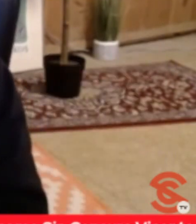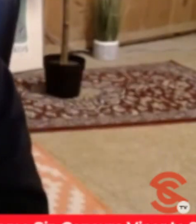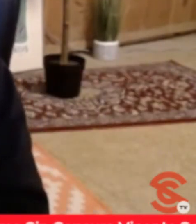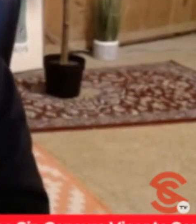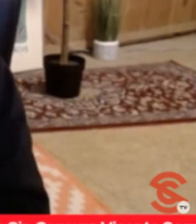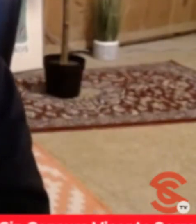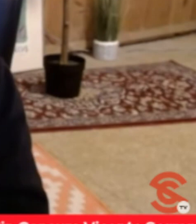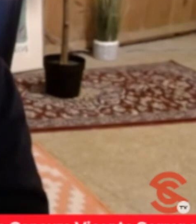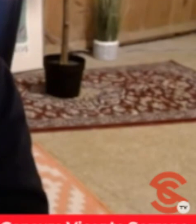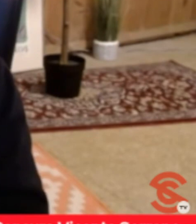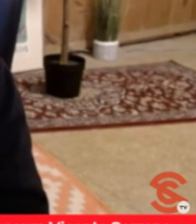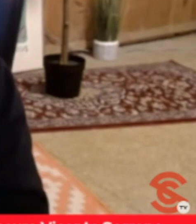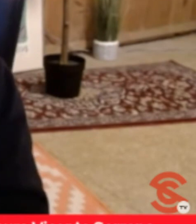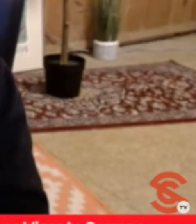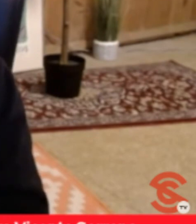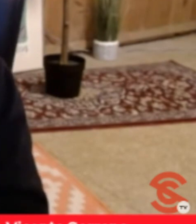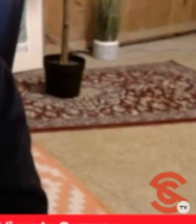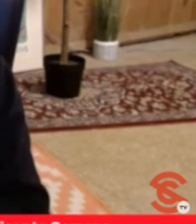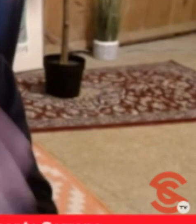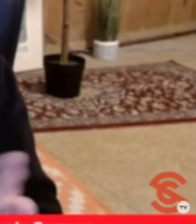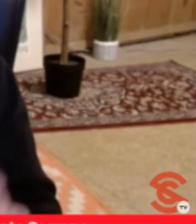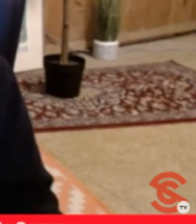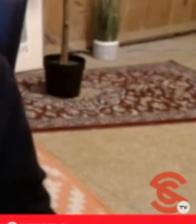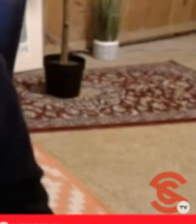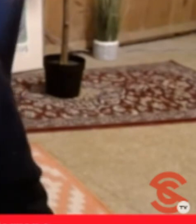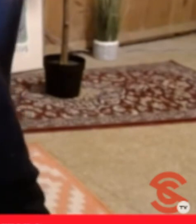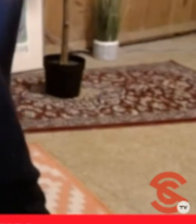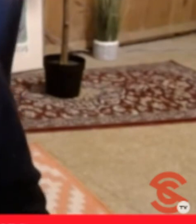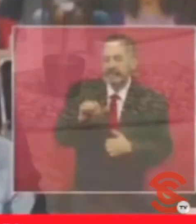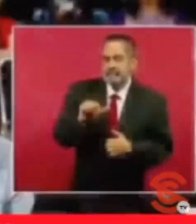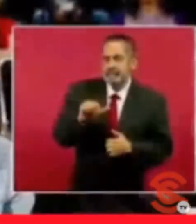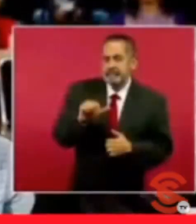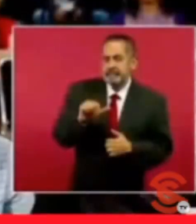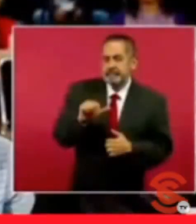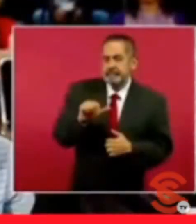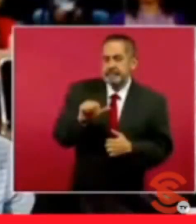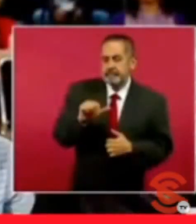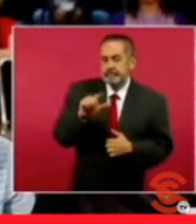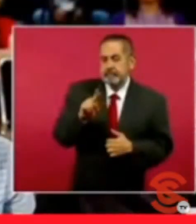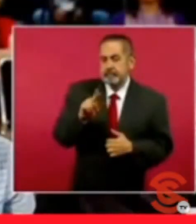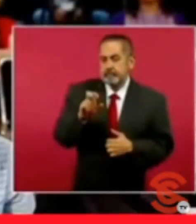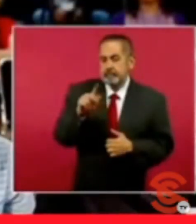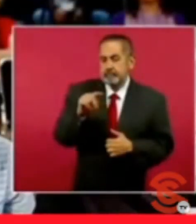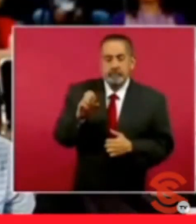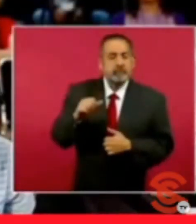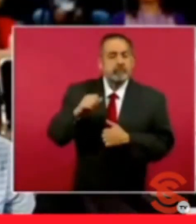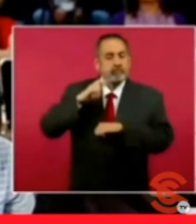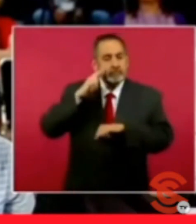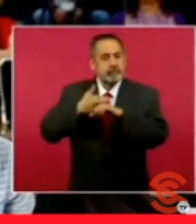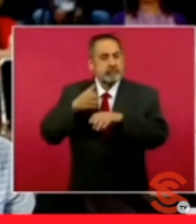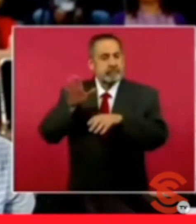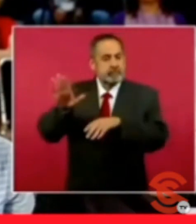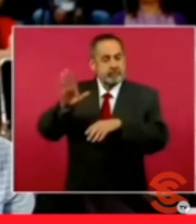el secretario de Gobernación, Adán Augusto López, a nuestro queridísimo Vicente Serrano. Encabeza un